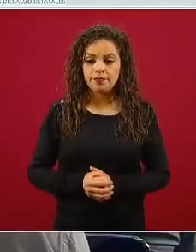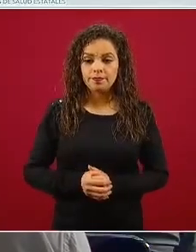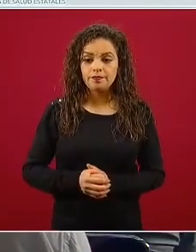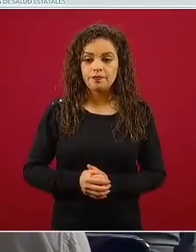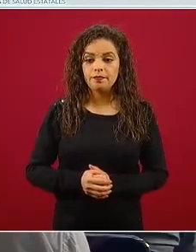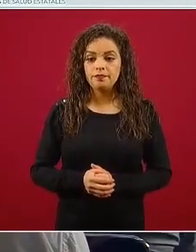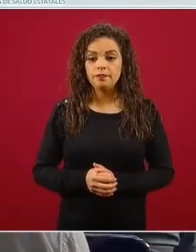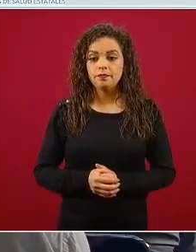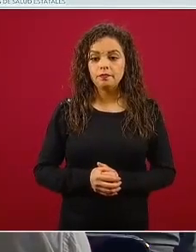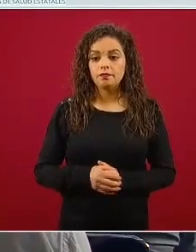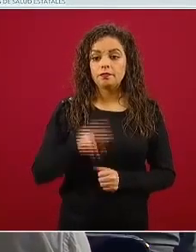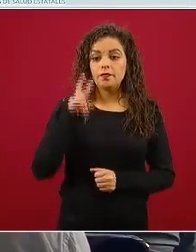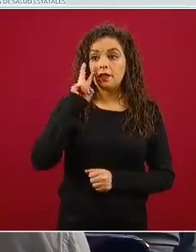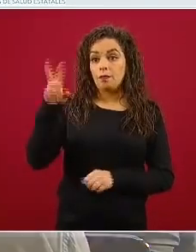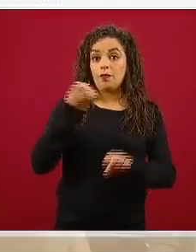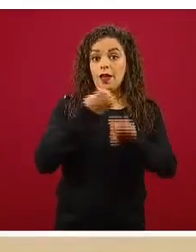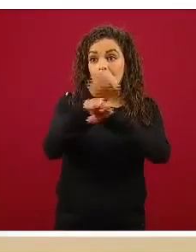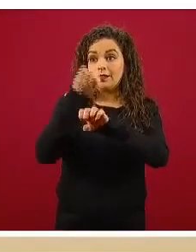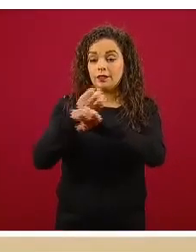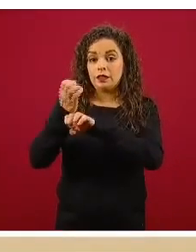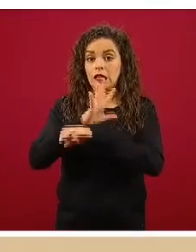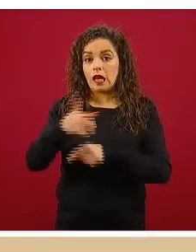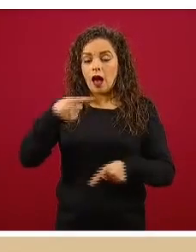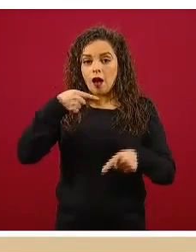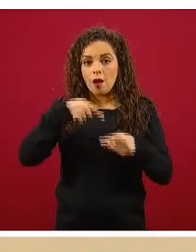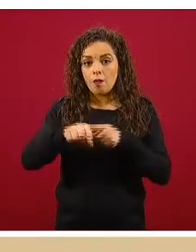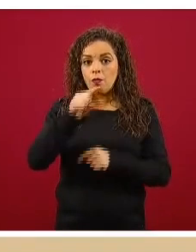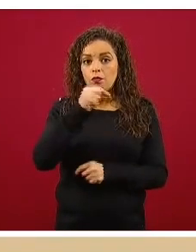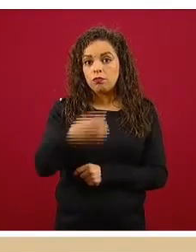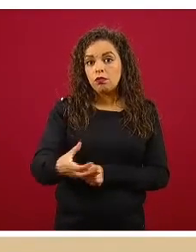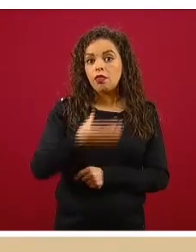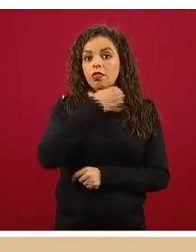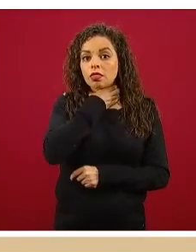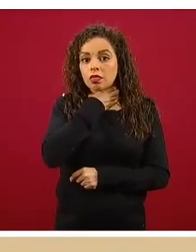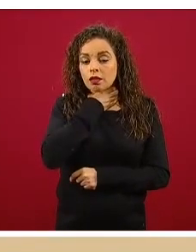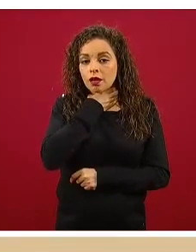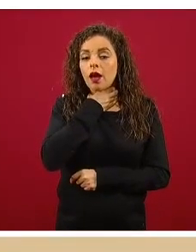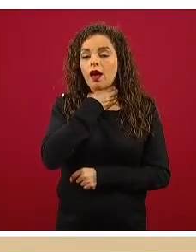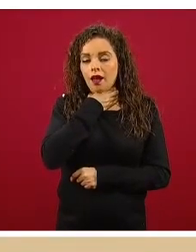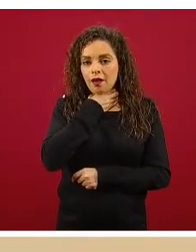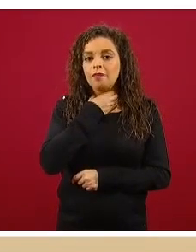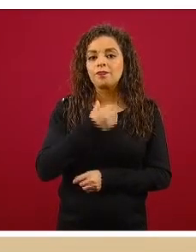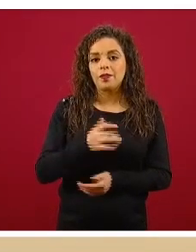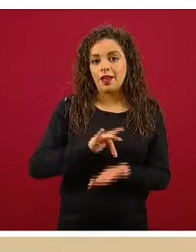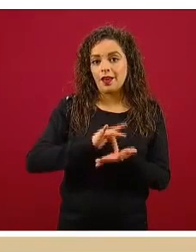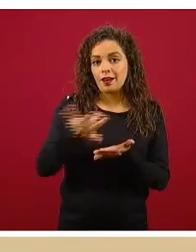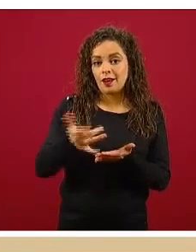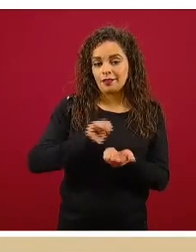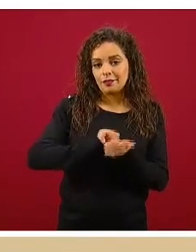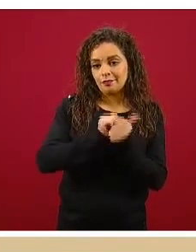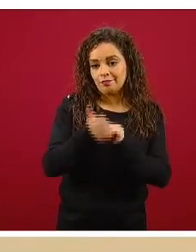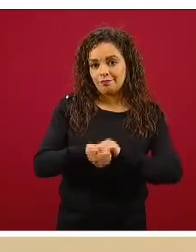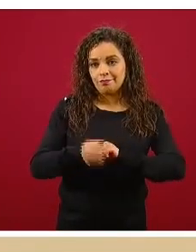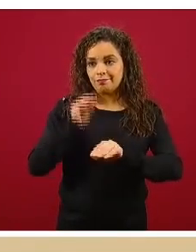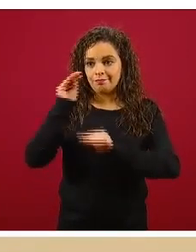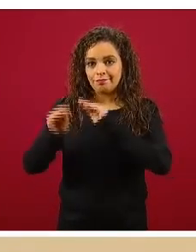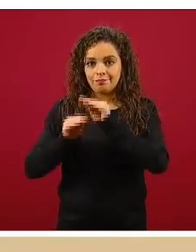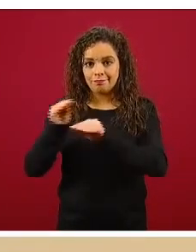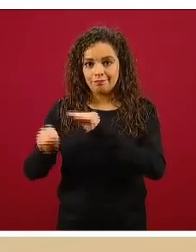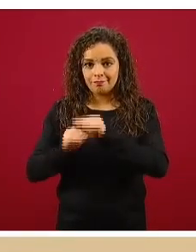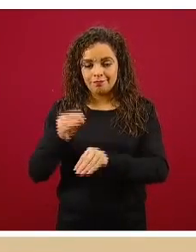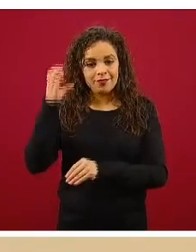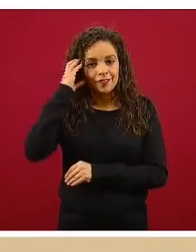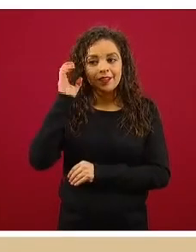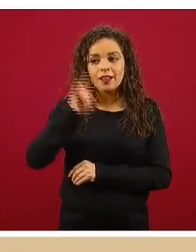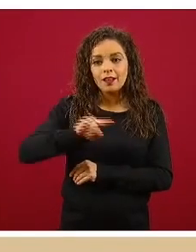también empezaban a tener saturación. A través de estos procesos de reconversión han podido controlar este balance y mantener